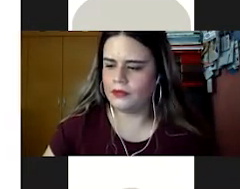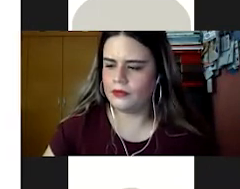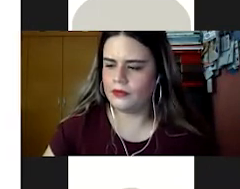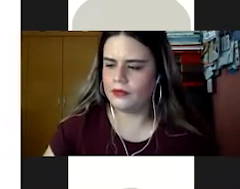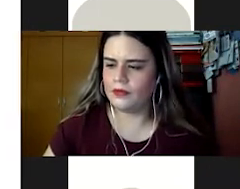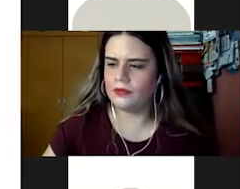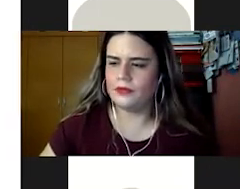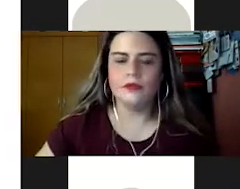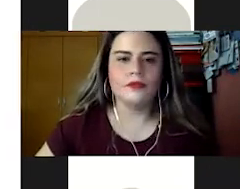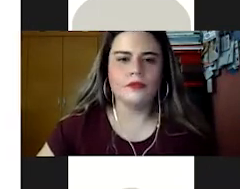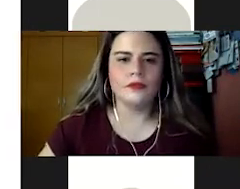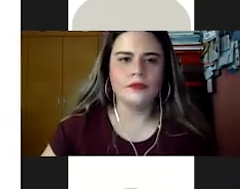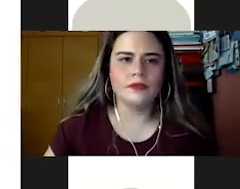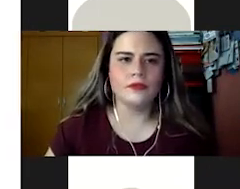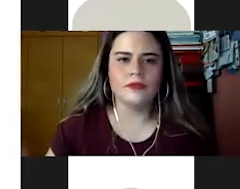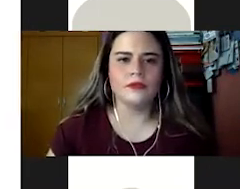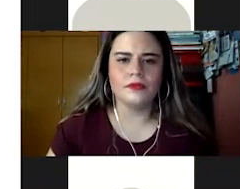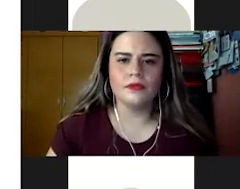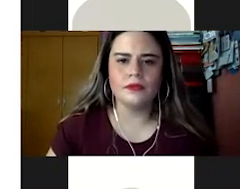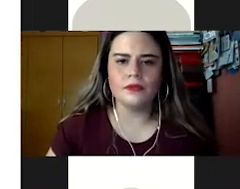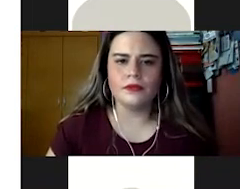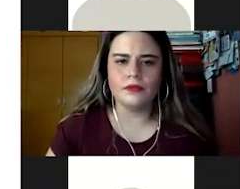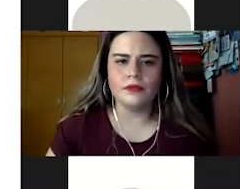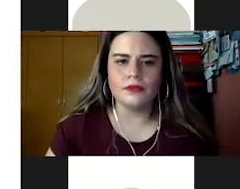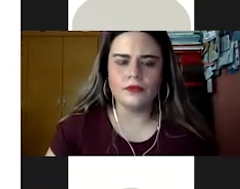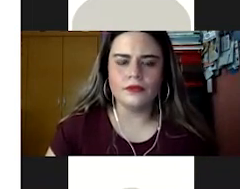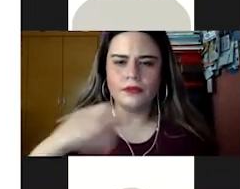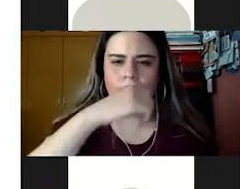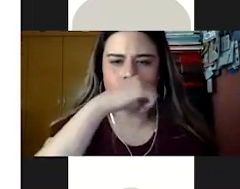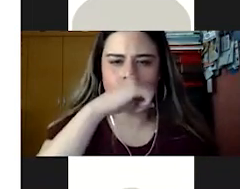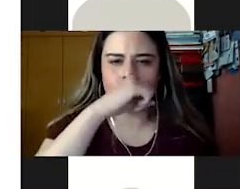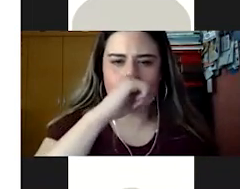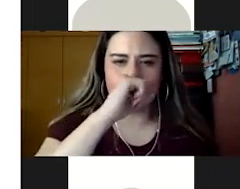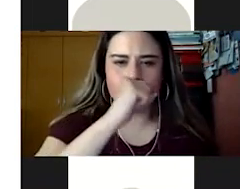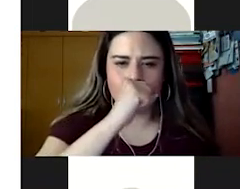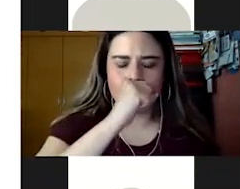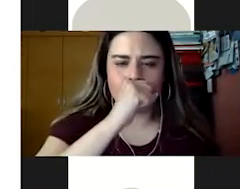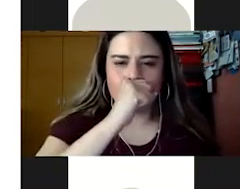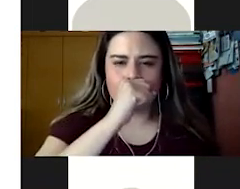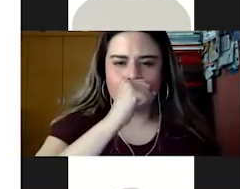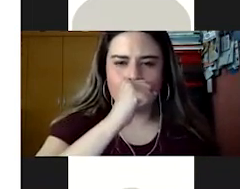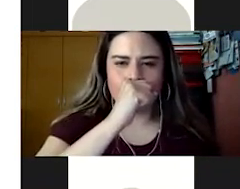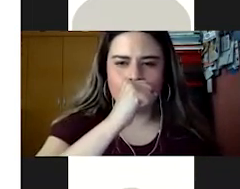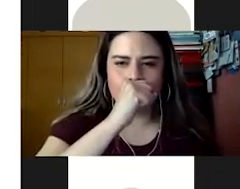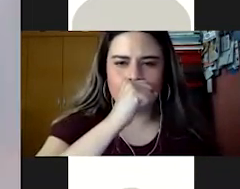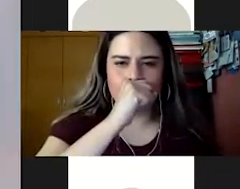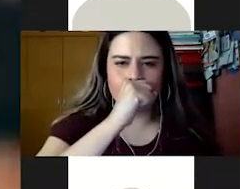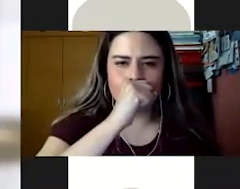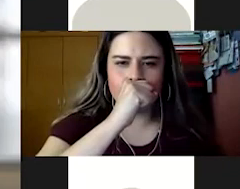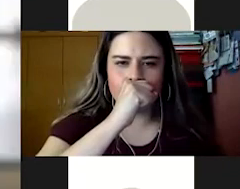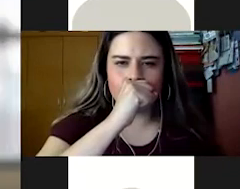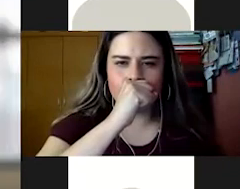medio ambiente, igualdad de género y emprendimiento social, en los comités de trabajo de la Agenda 2030 del Consejo